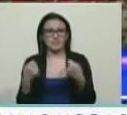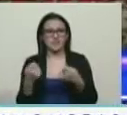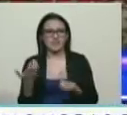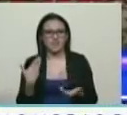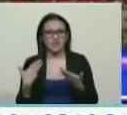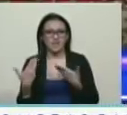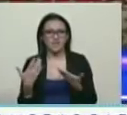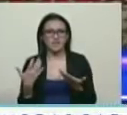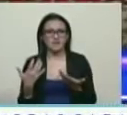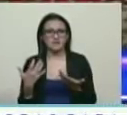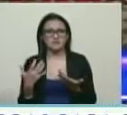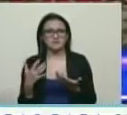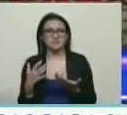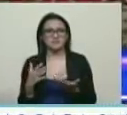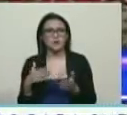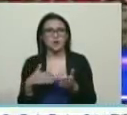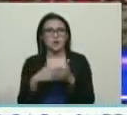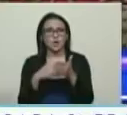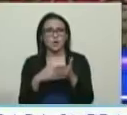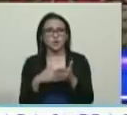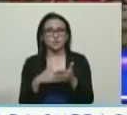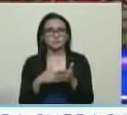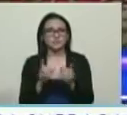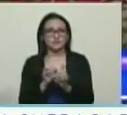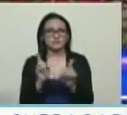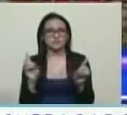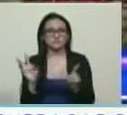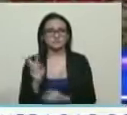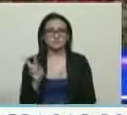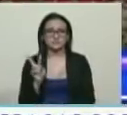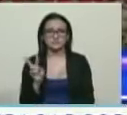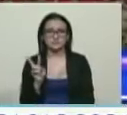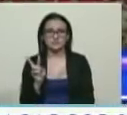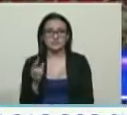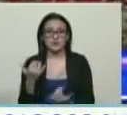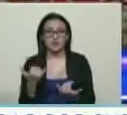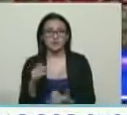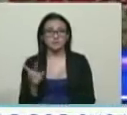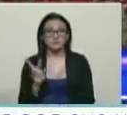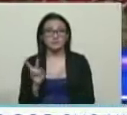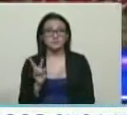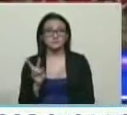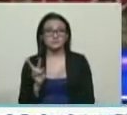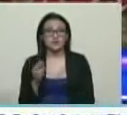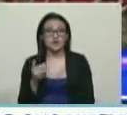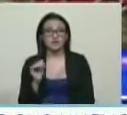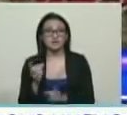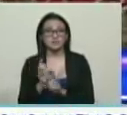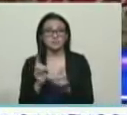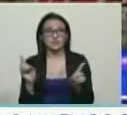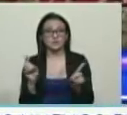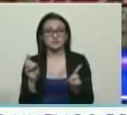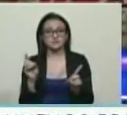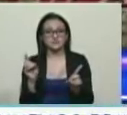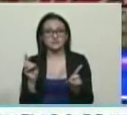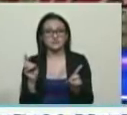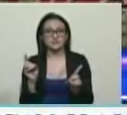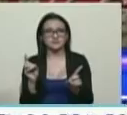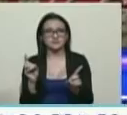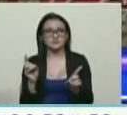que pretendían atentar contra la democracia venezolana. Hoy Venezuela tiene una democracia